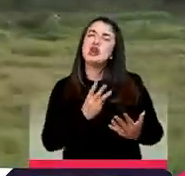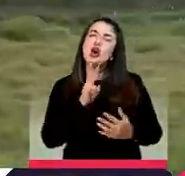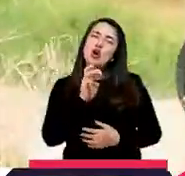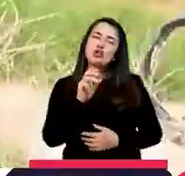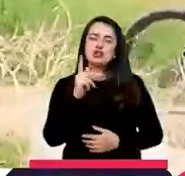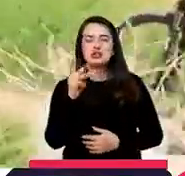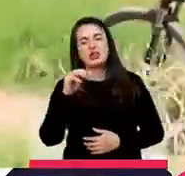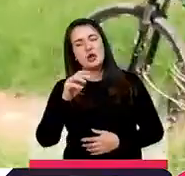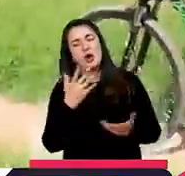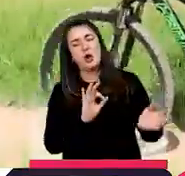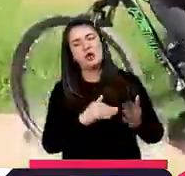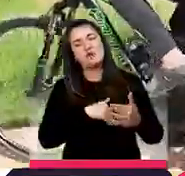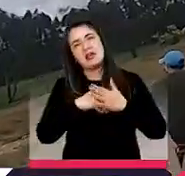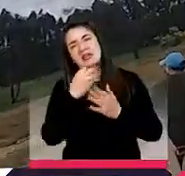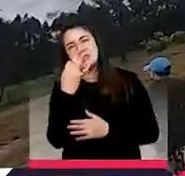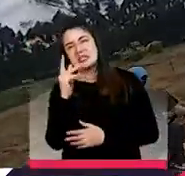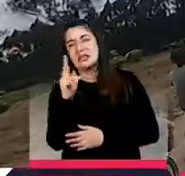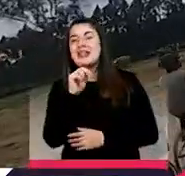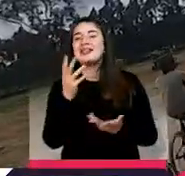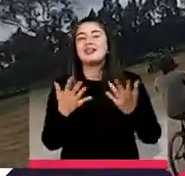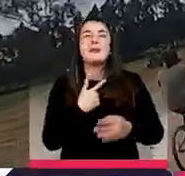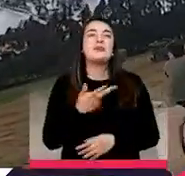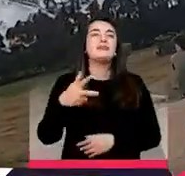kilómetros dependiendo de la ruta.